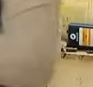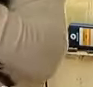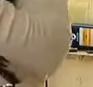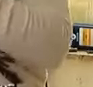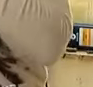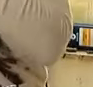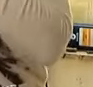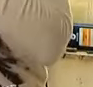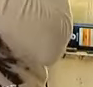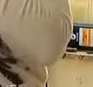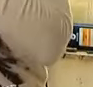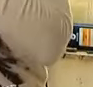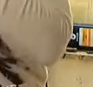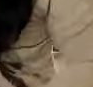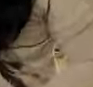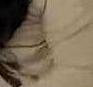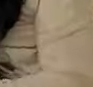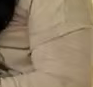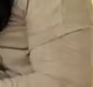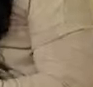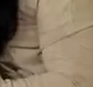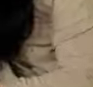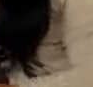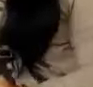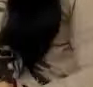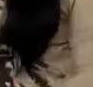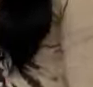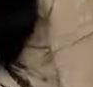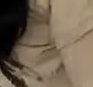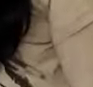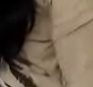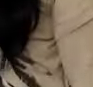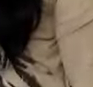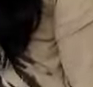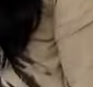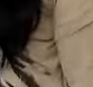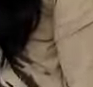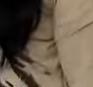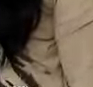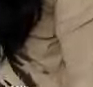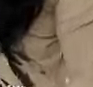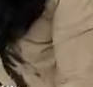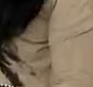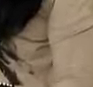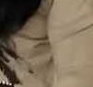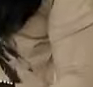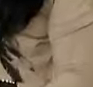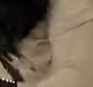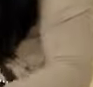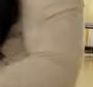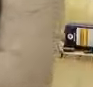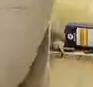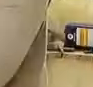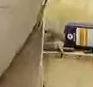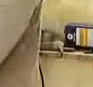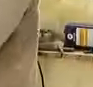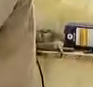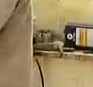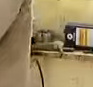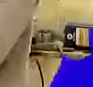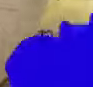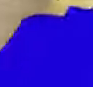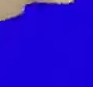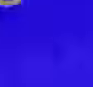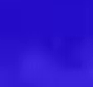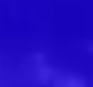actualidad, se lo debemos a Robert Gates. Oh, caray, qué interesante. Me encanta conocer la historia de las